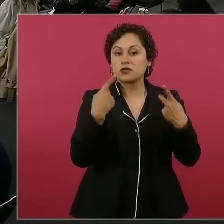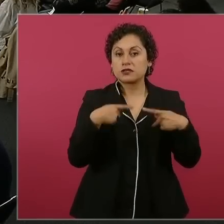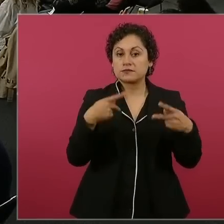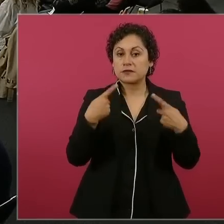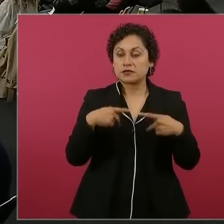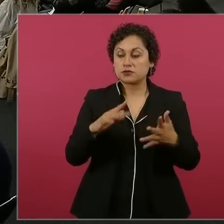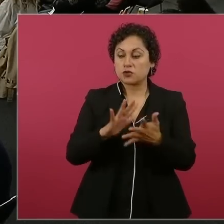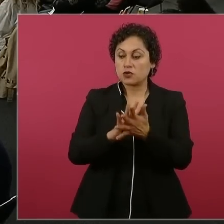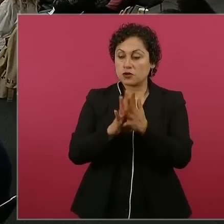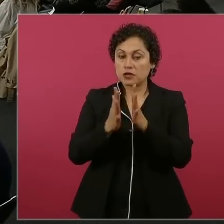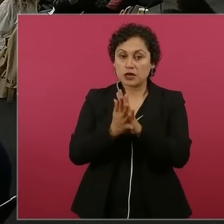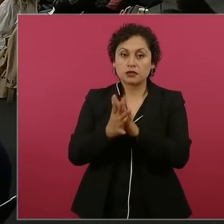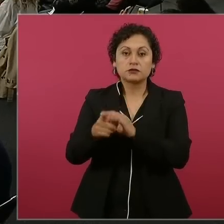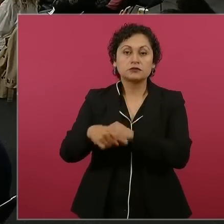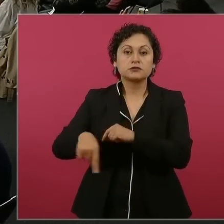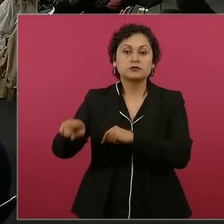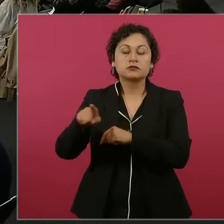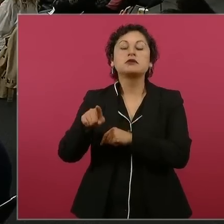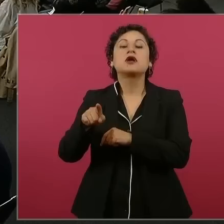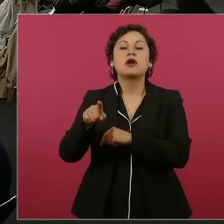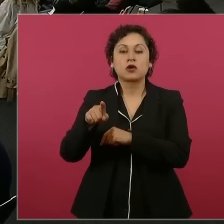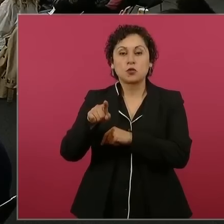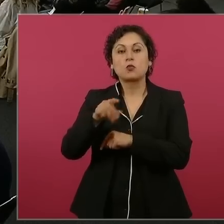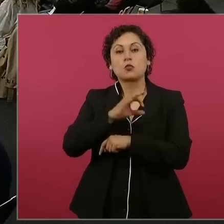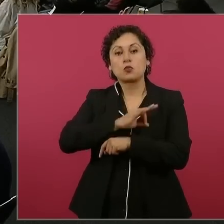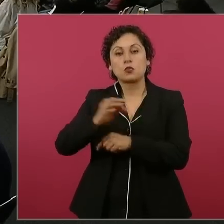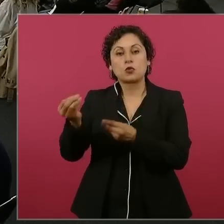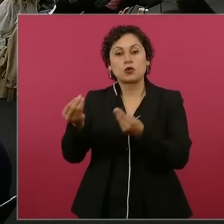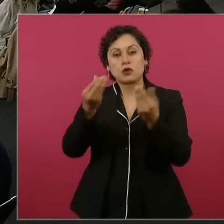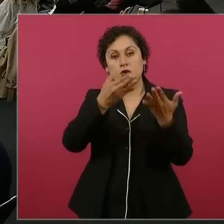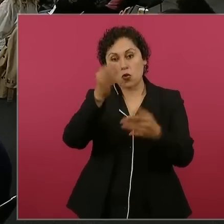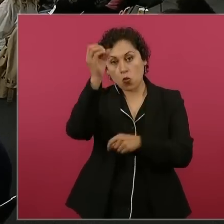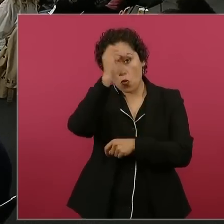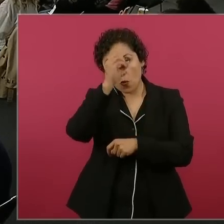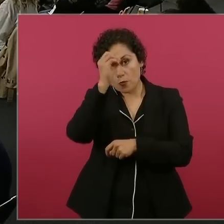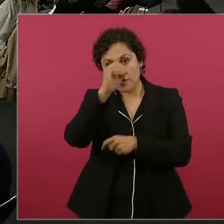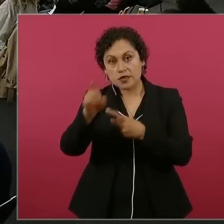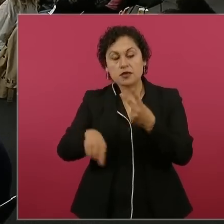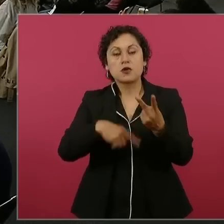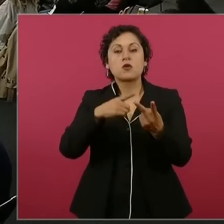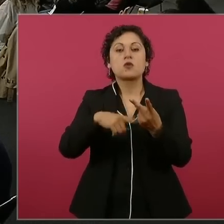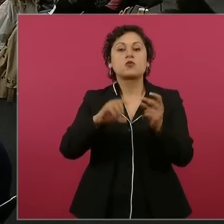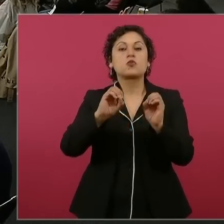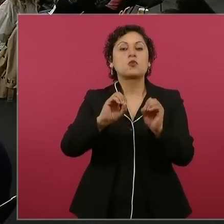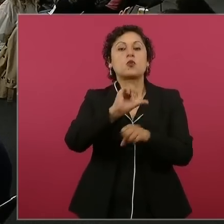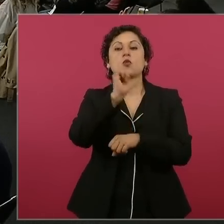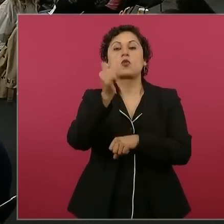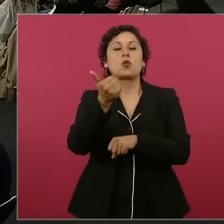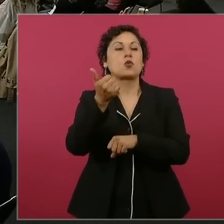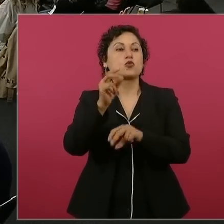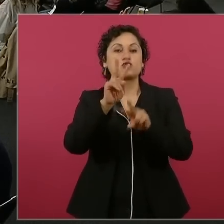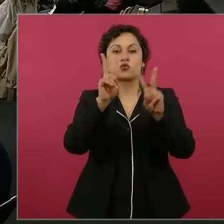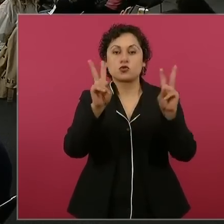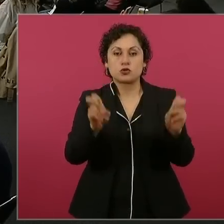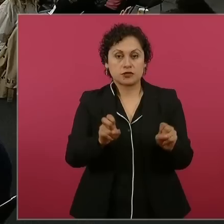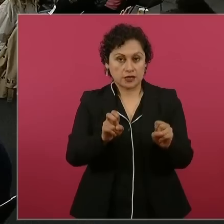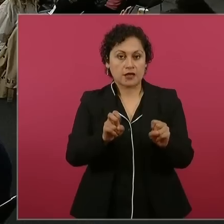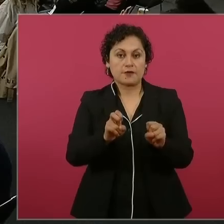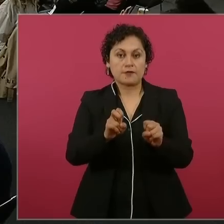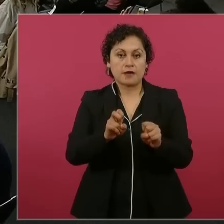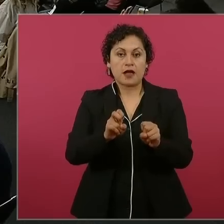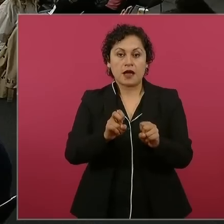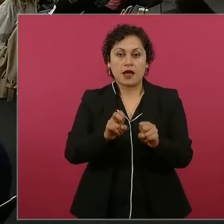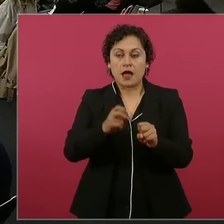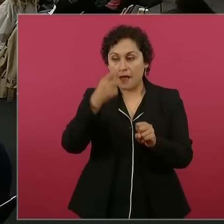ofrecer su opinión jurídica, argumentos o recomendaciones vinculantes sobre algún punto de derecho o asunto relacionado con el